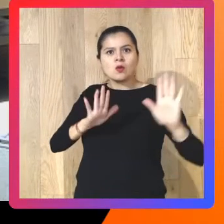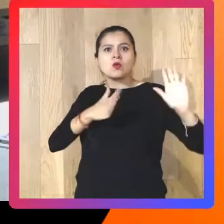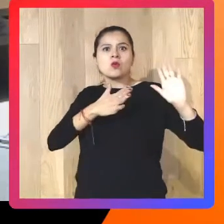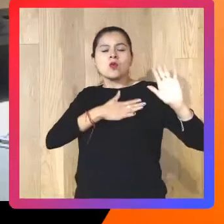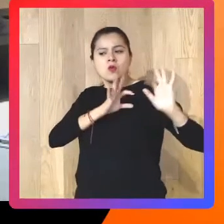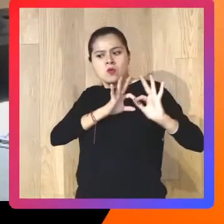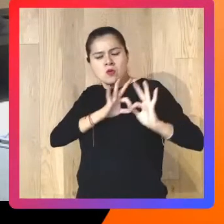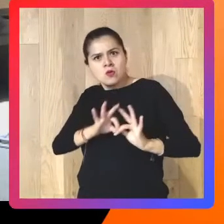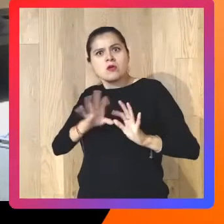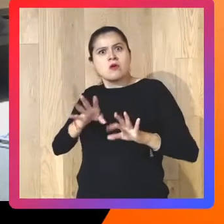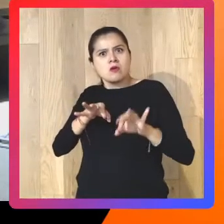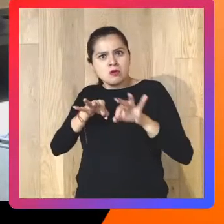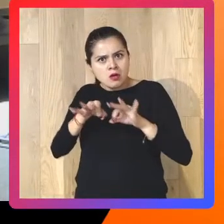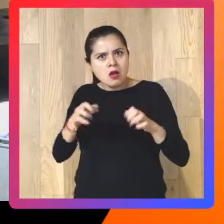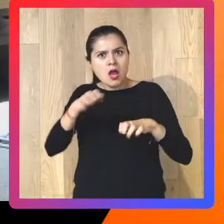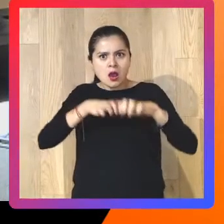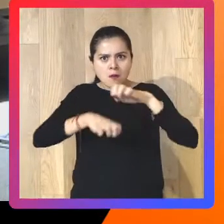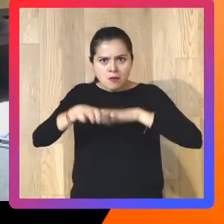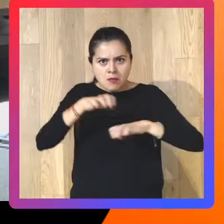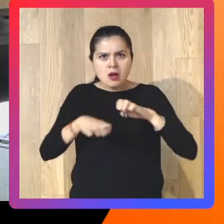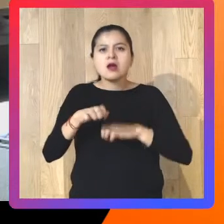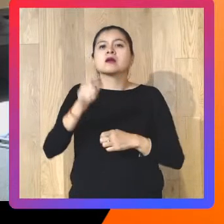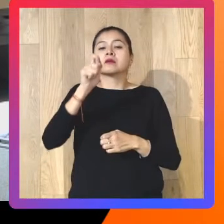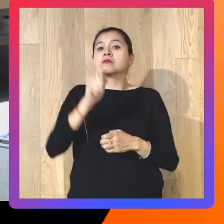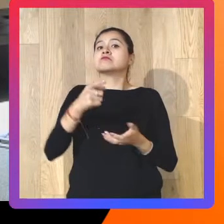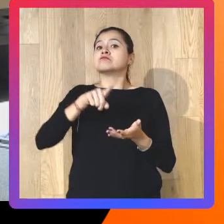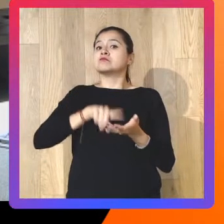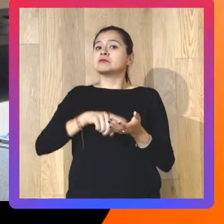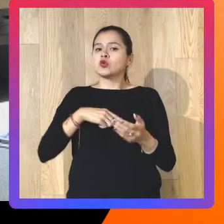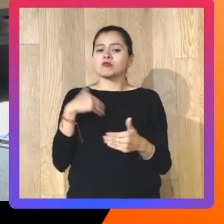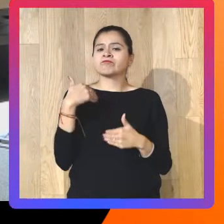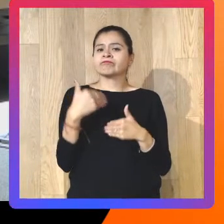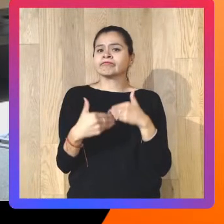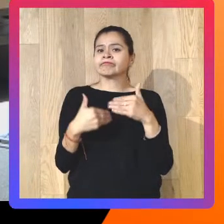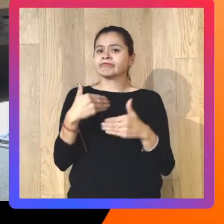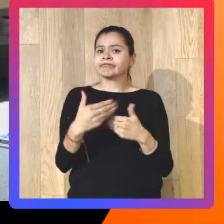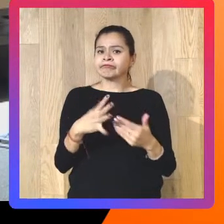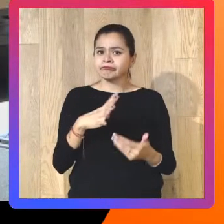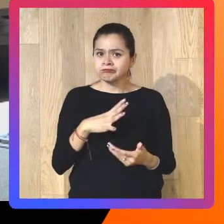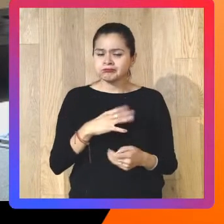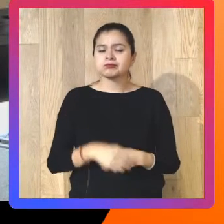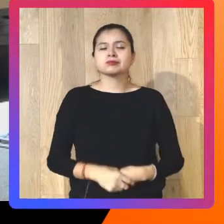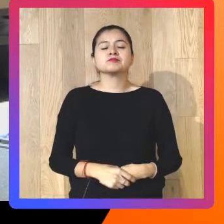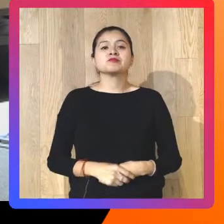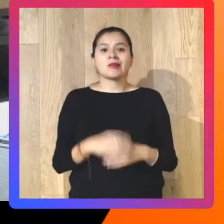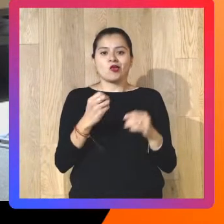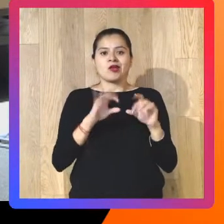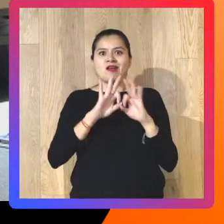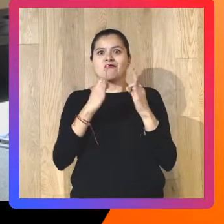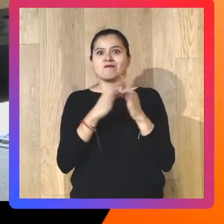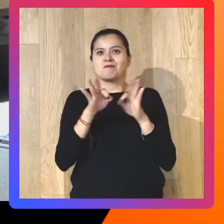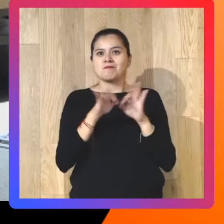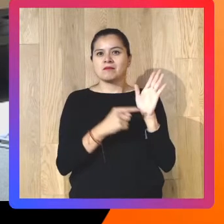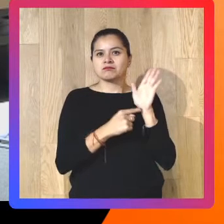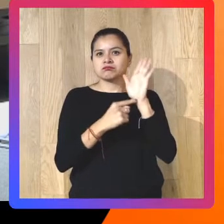compromiso que está incidiendo también en aumentar la productividad. Entonces, con este esquema,